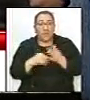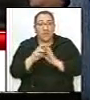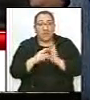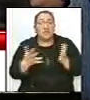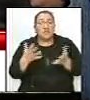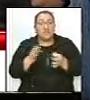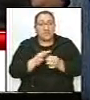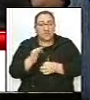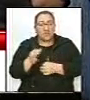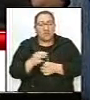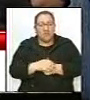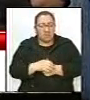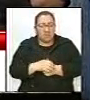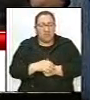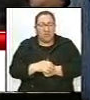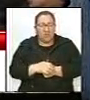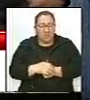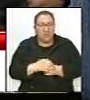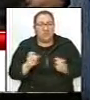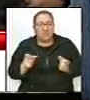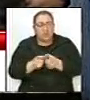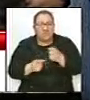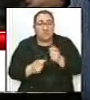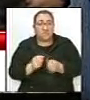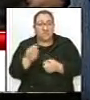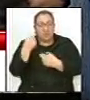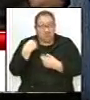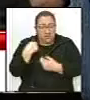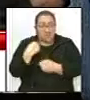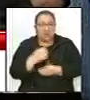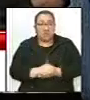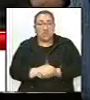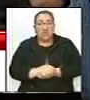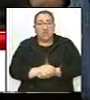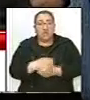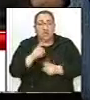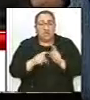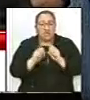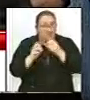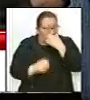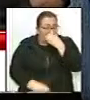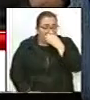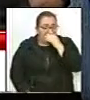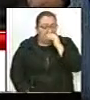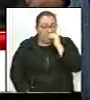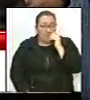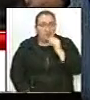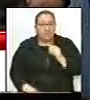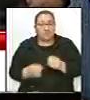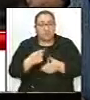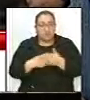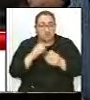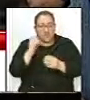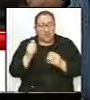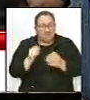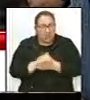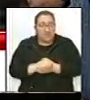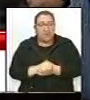San Martín, congresista también, representante de dicha región, hace unos días, me parece que conjuntamente con el señor